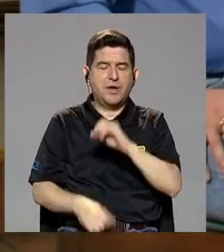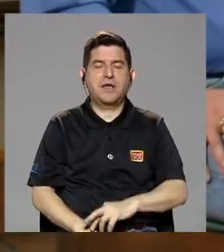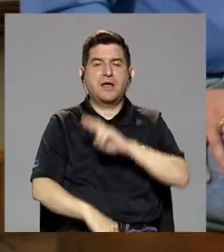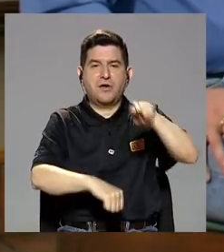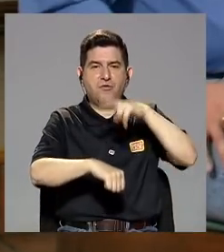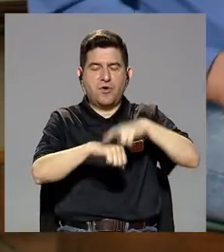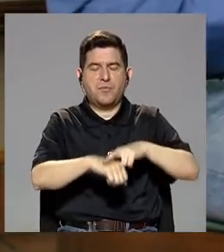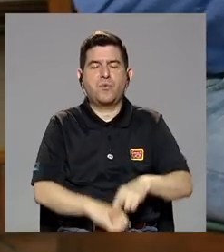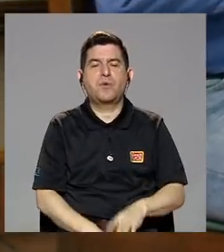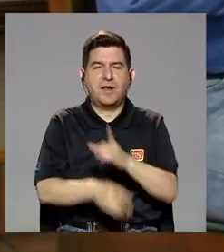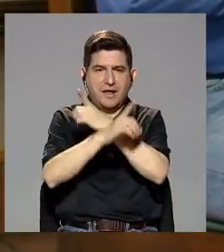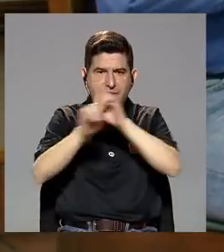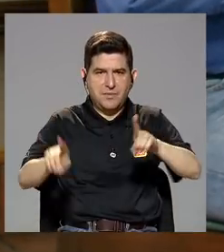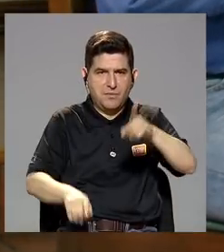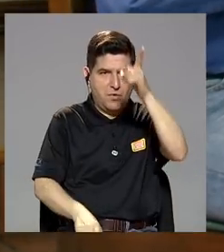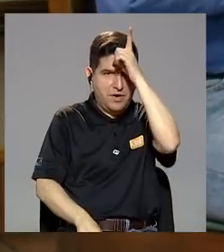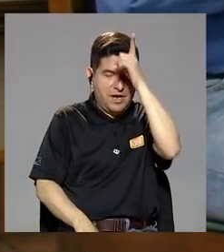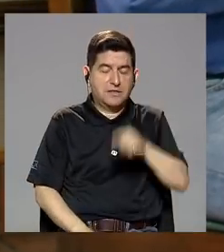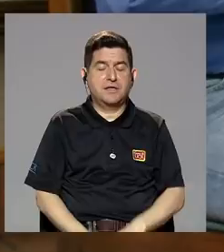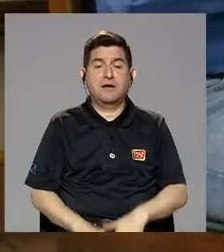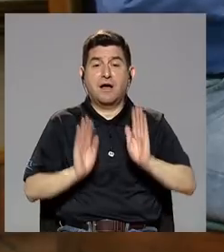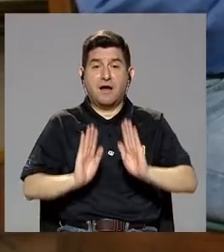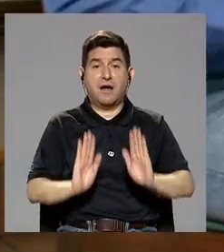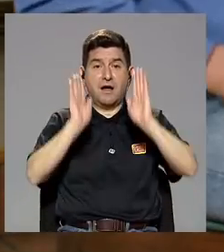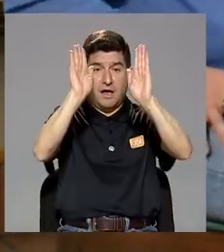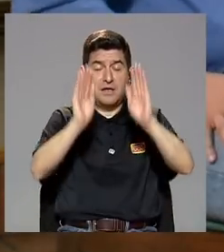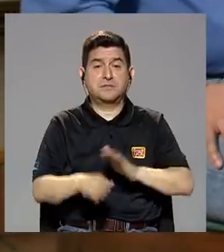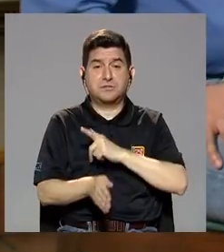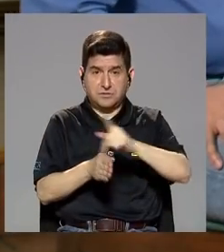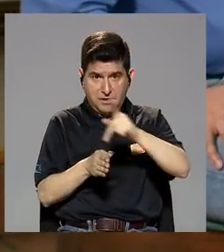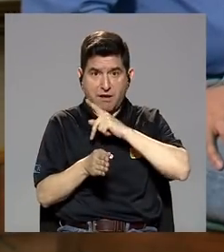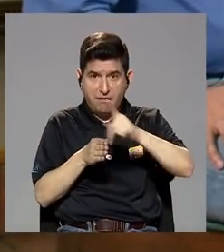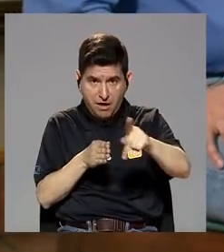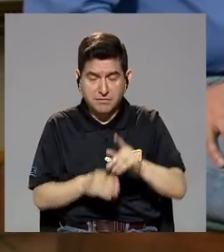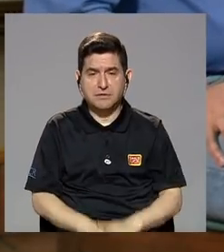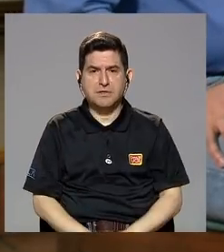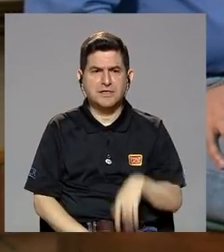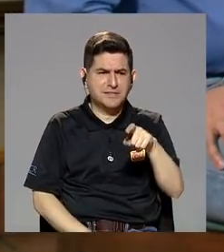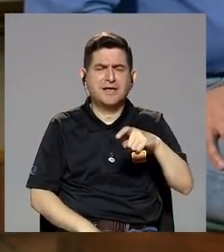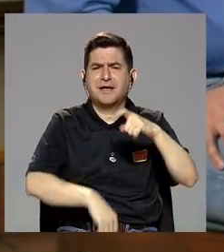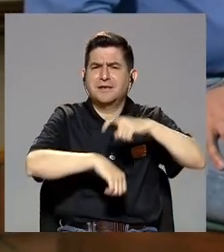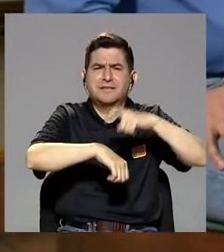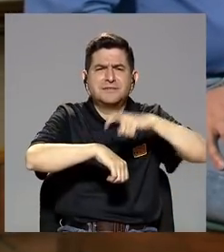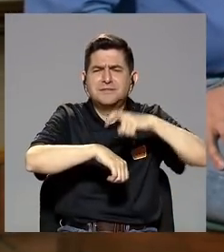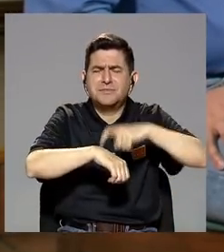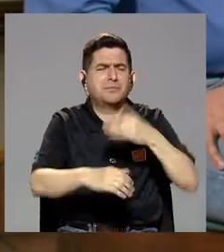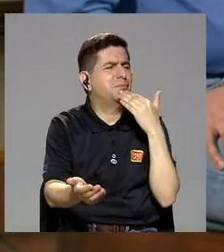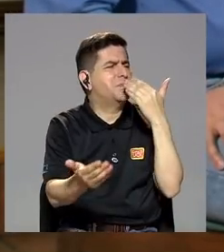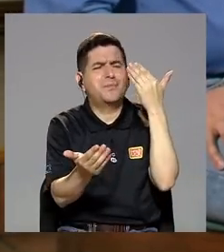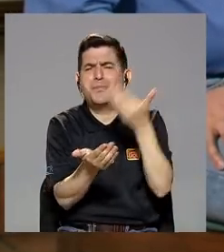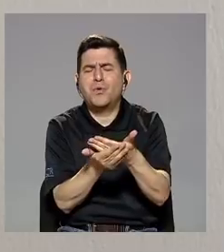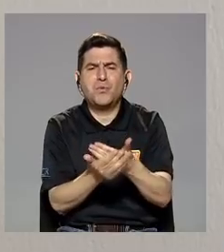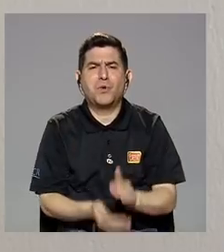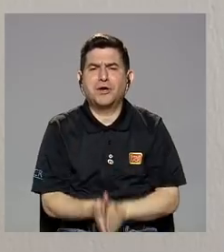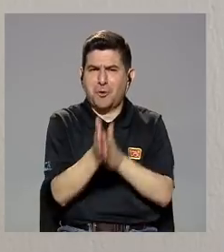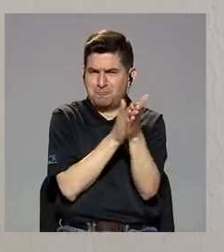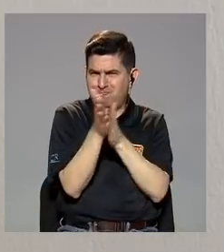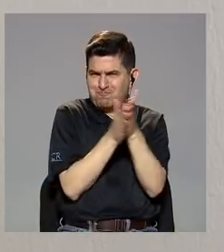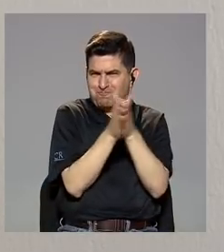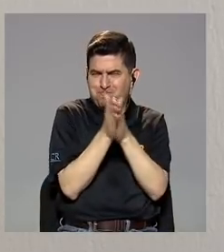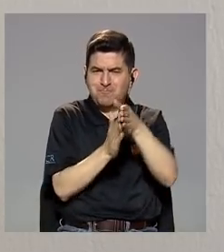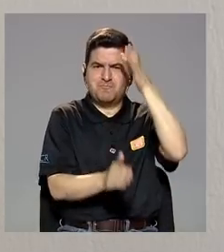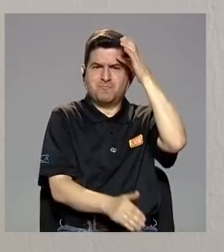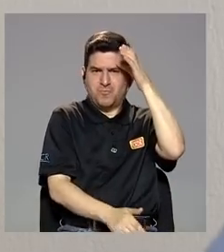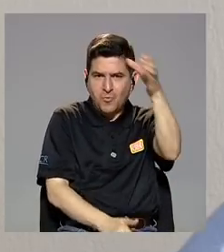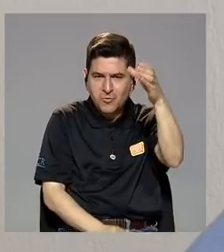república democrática alemana que eran extraordinarios profesionales entonces fue una estancia muy buena muy provechosa en lo